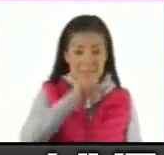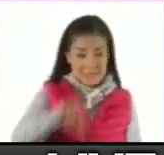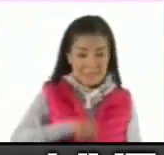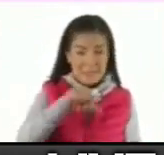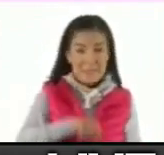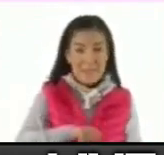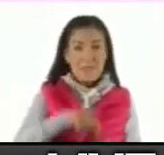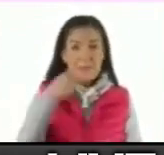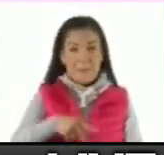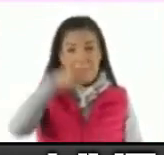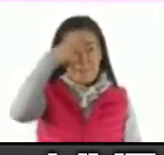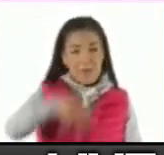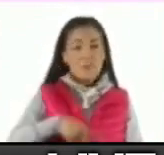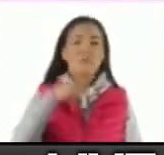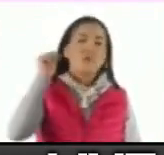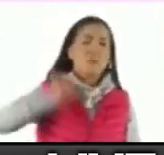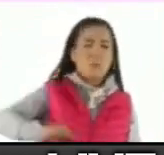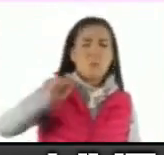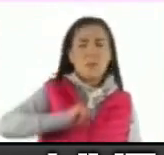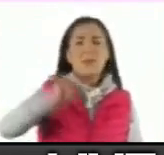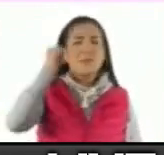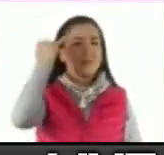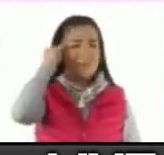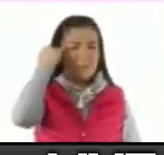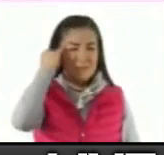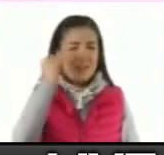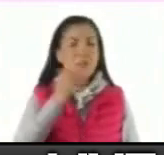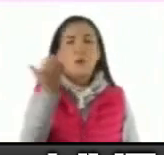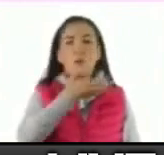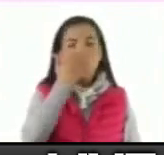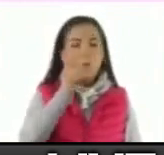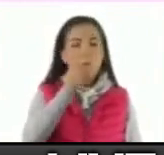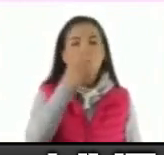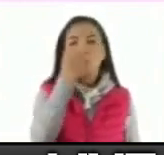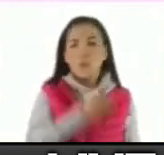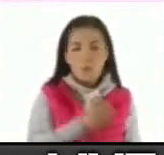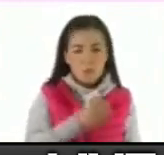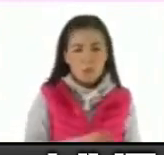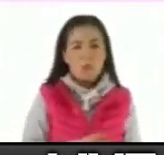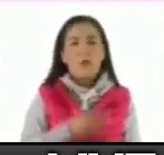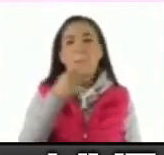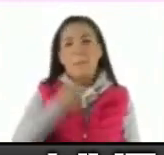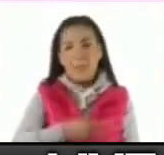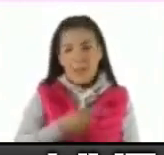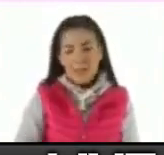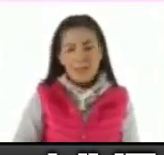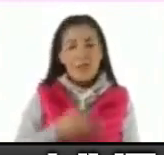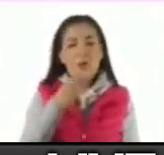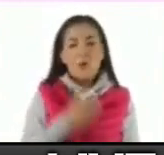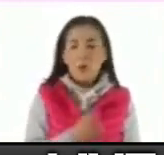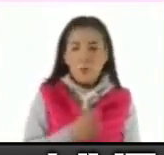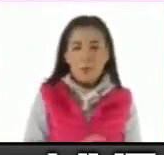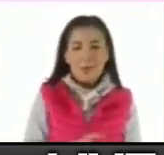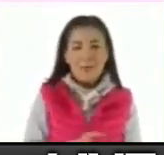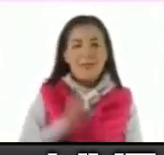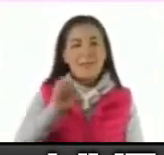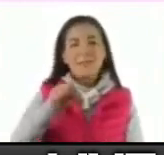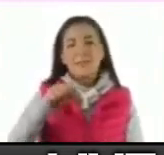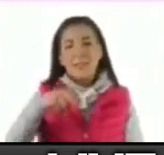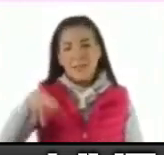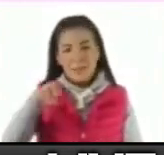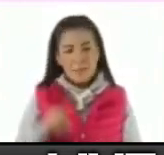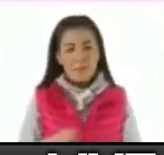México, en las culturas prehispánicas, hay registro del uso de metales como el oro, la plata, el cobre,